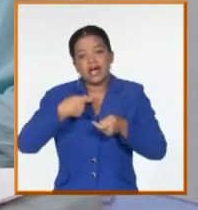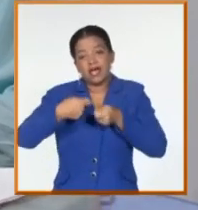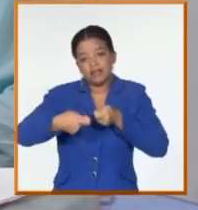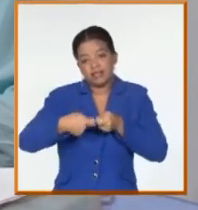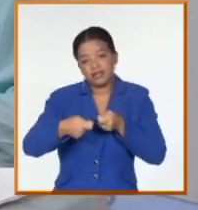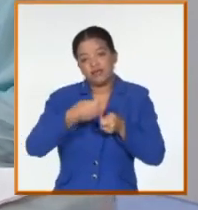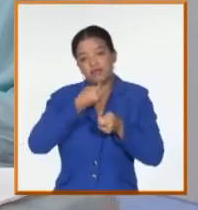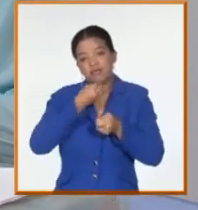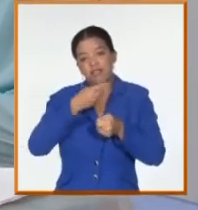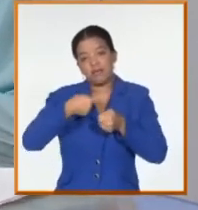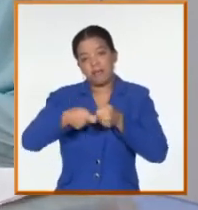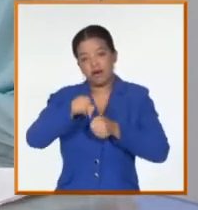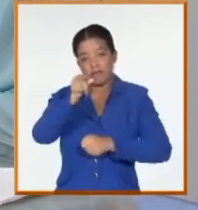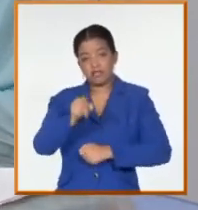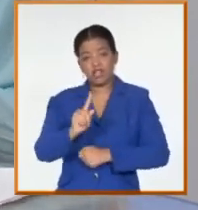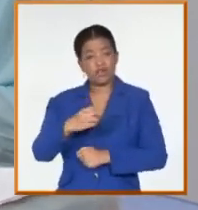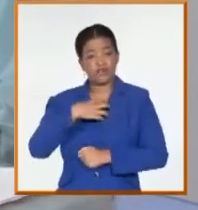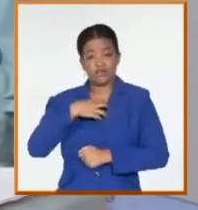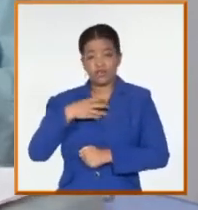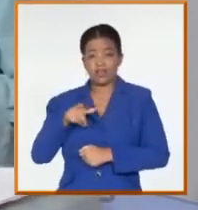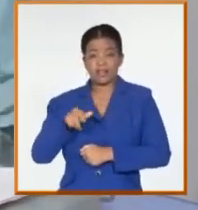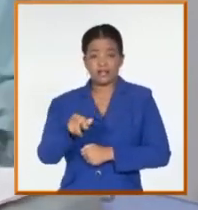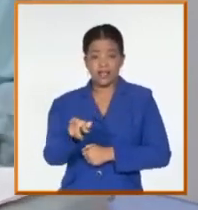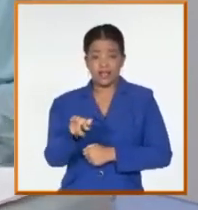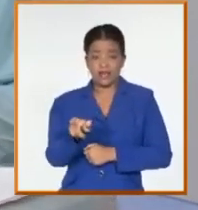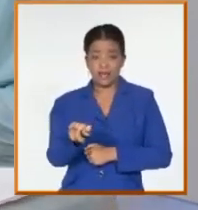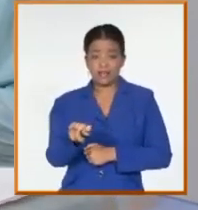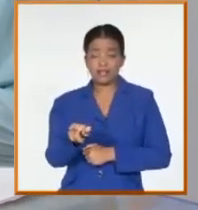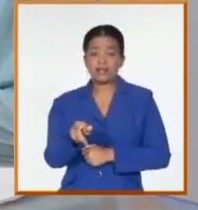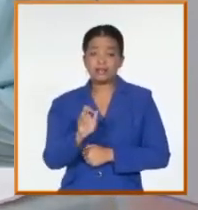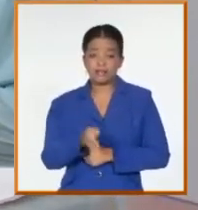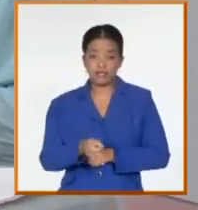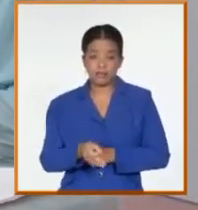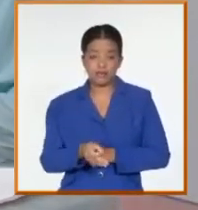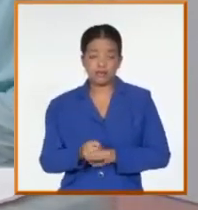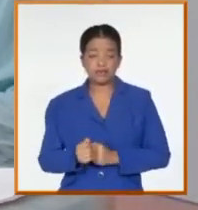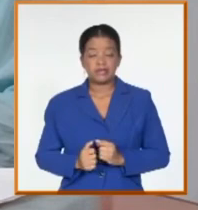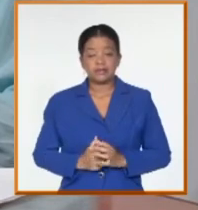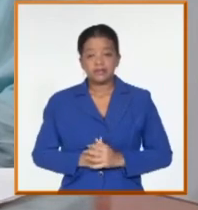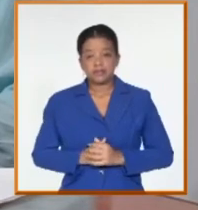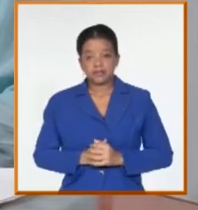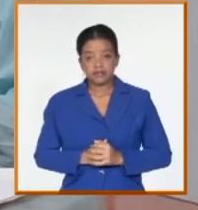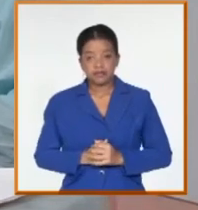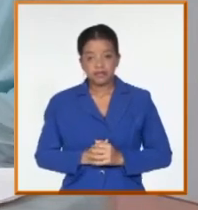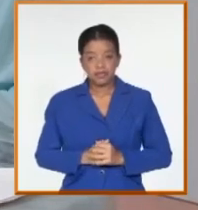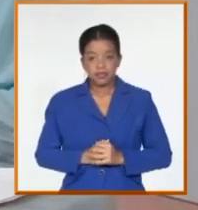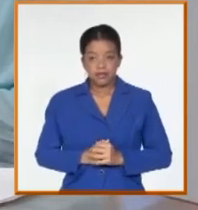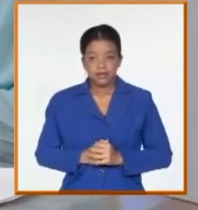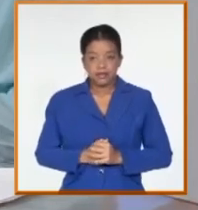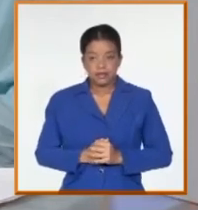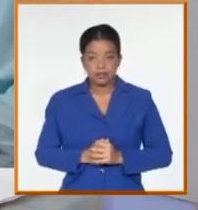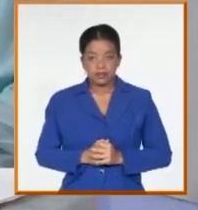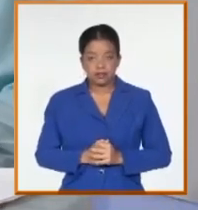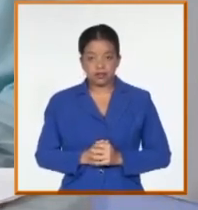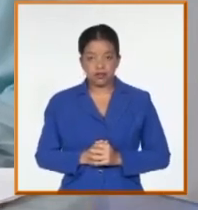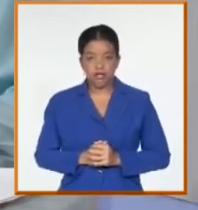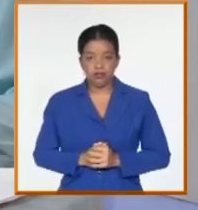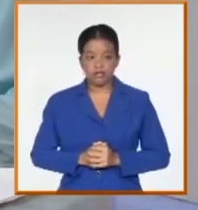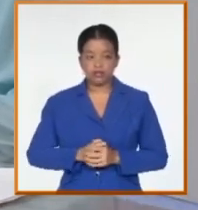de estos trabajadores que lógicamente son por lo menos el organismo todavía significa un